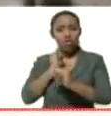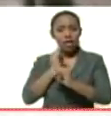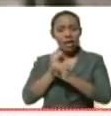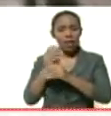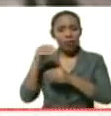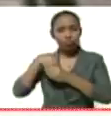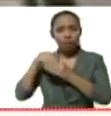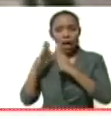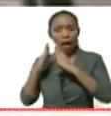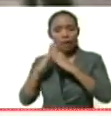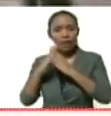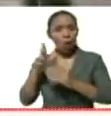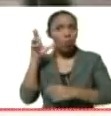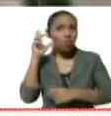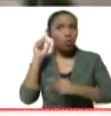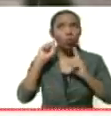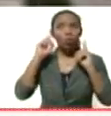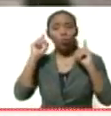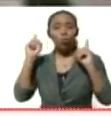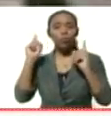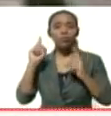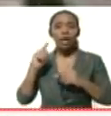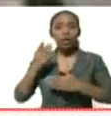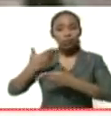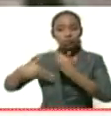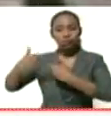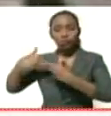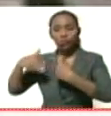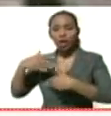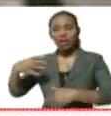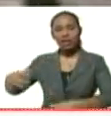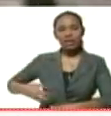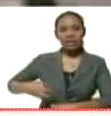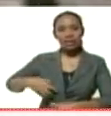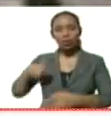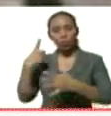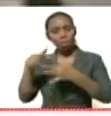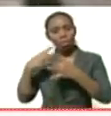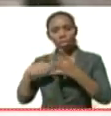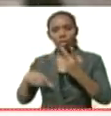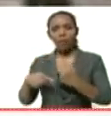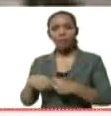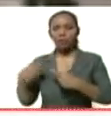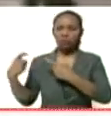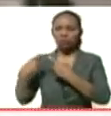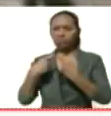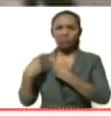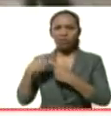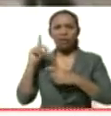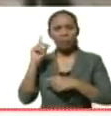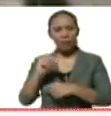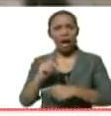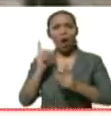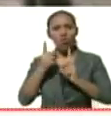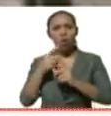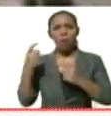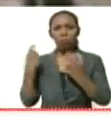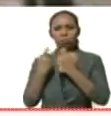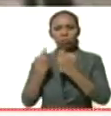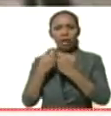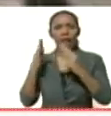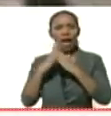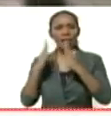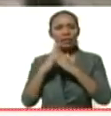hogares, escuchando música, intercambiando cuentos, chistes, cosas, peleando también entre ellos. Uno a veces pelea ahí en el